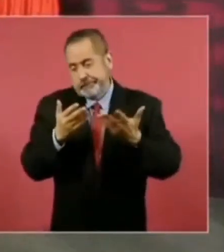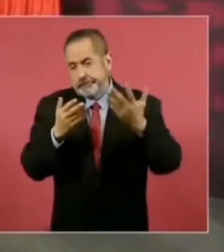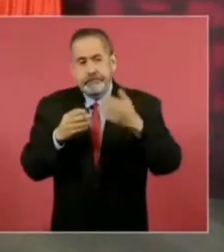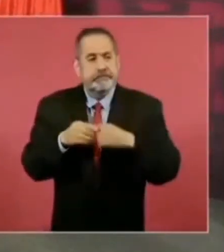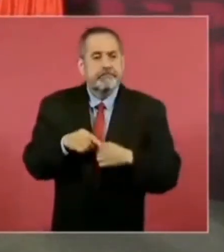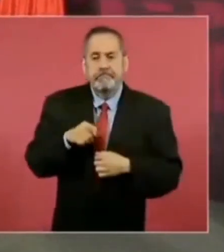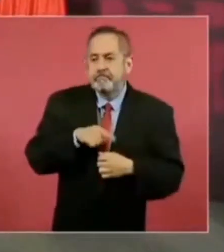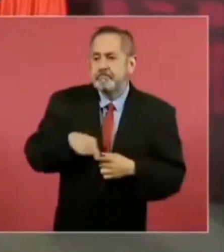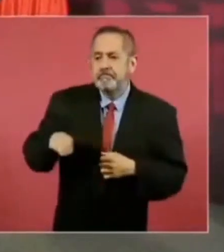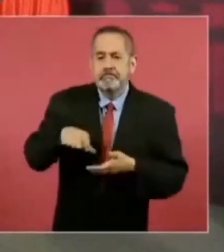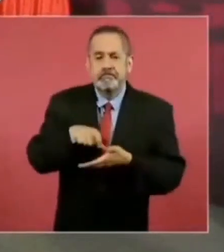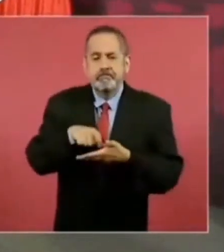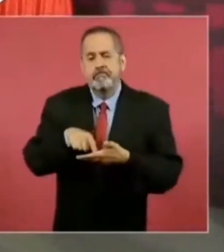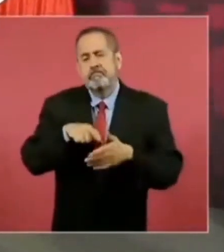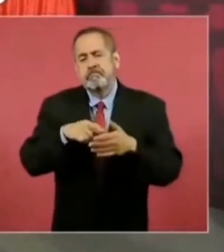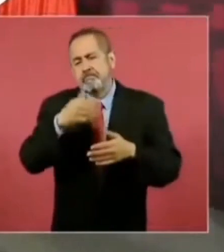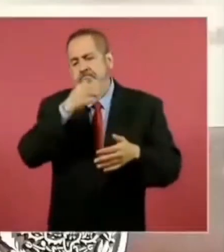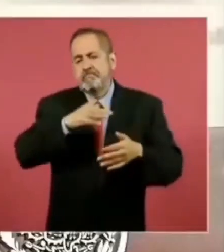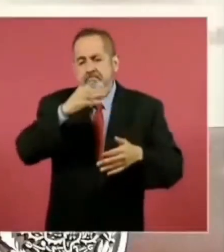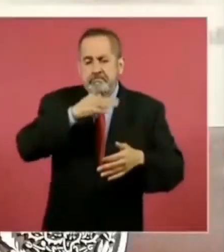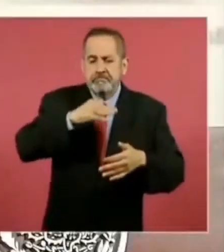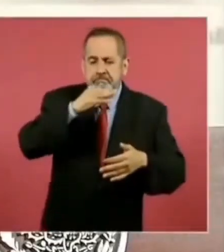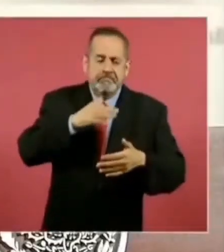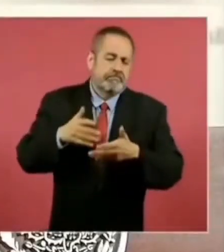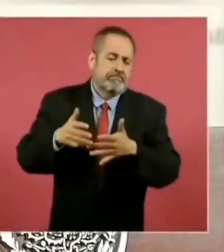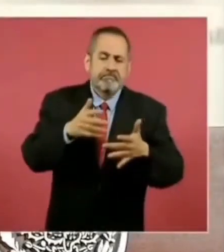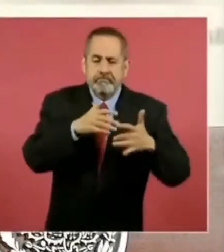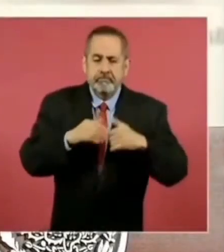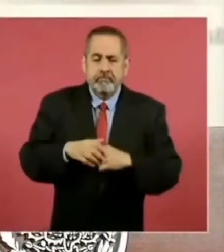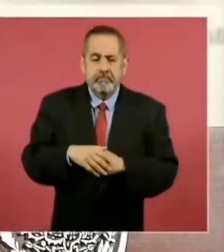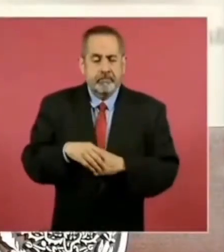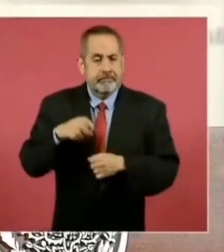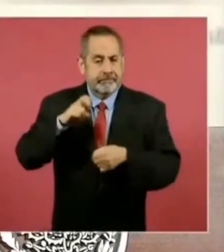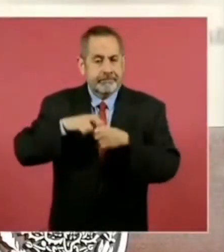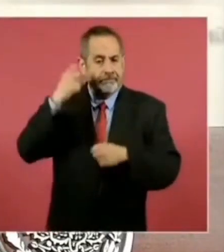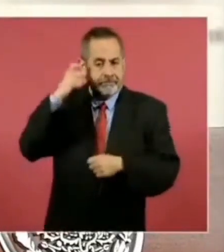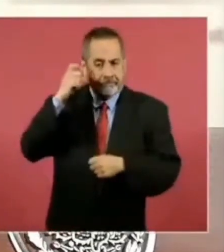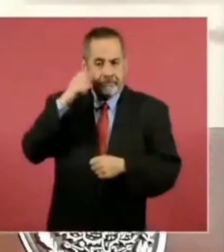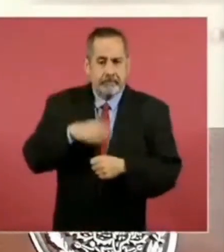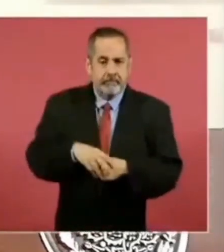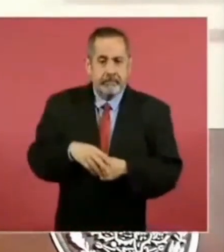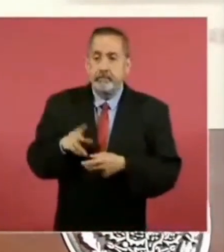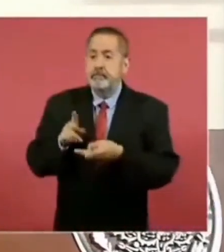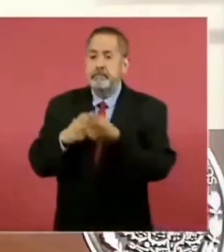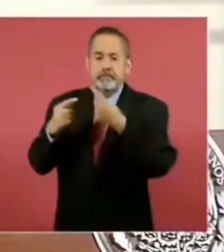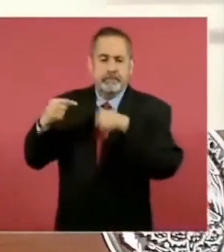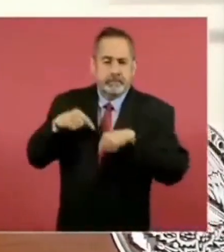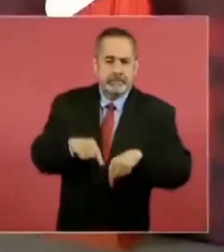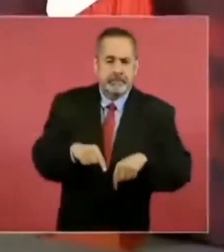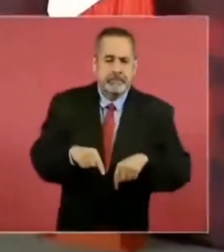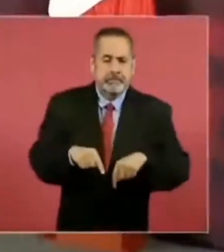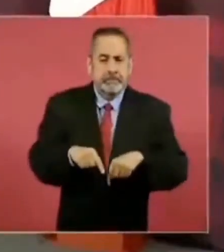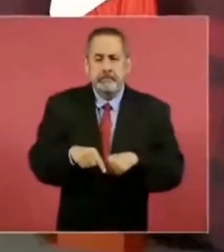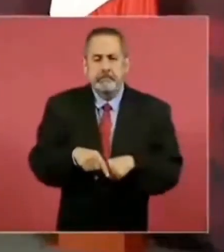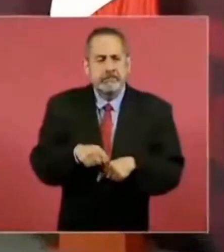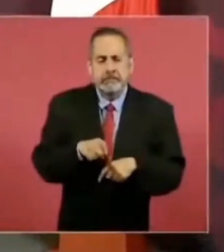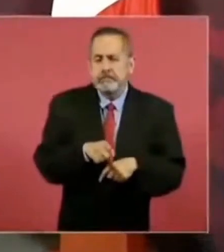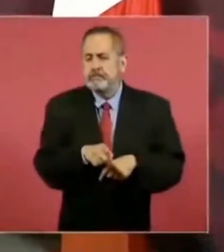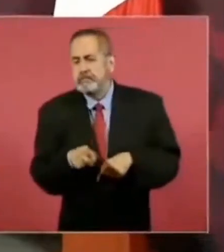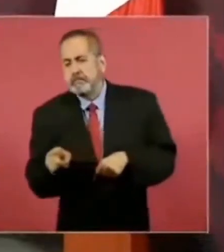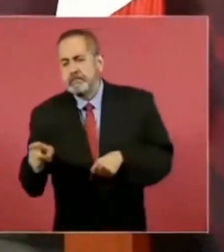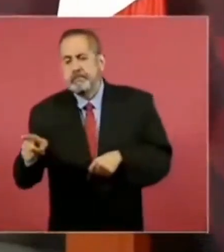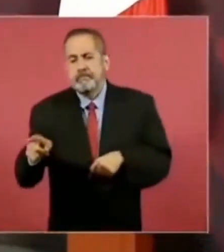fueron a unas fiestas a Querétaro y de regreso pasaron, creo que…